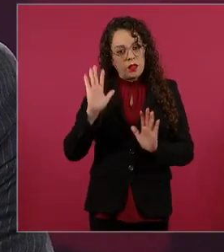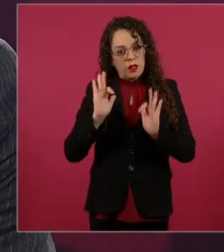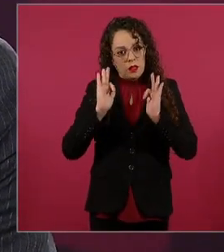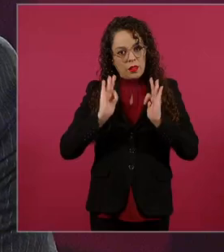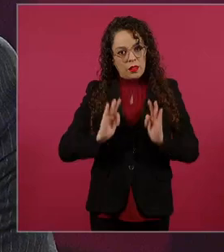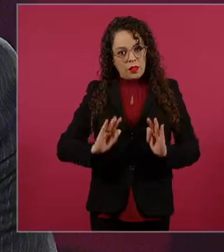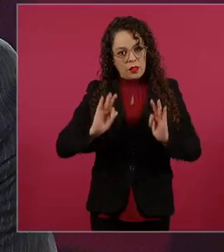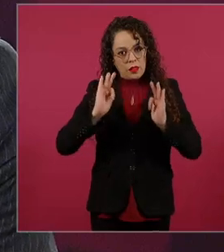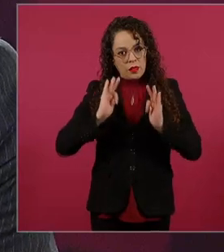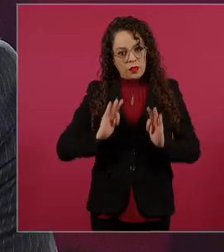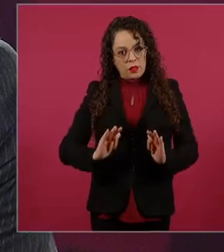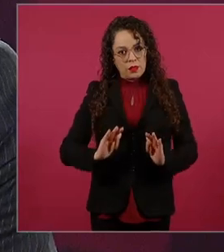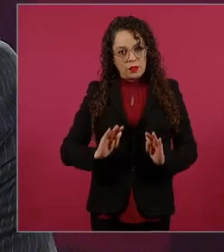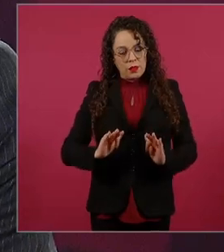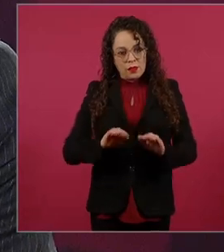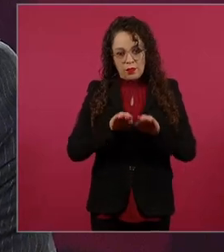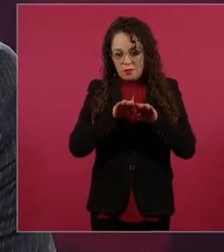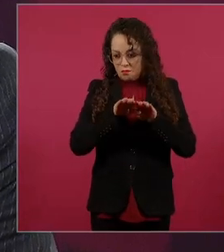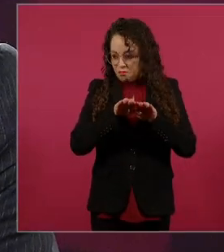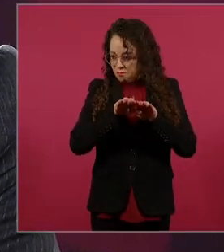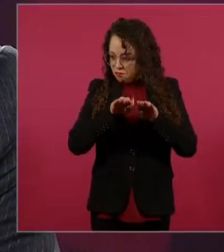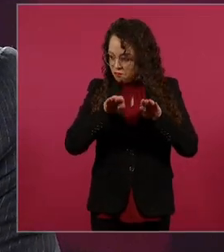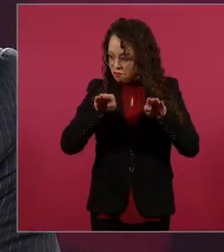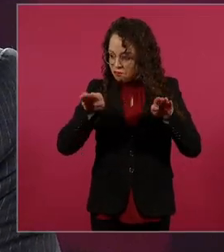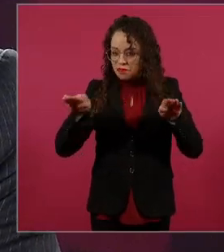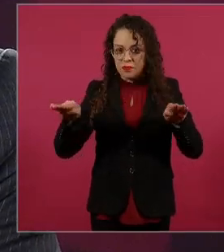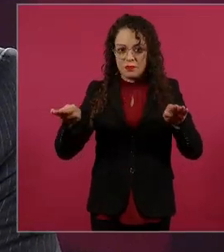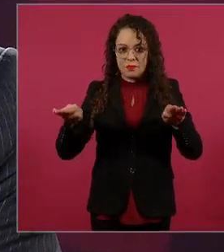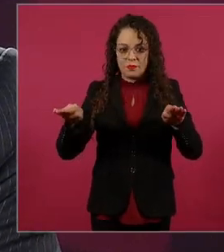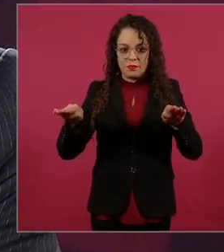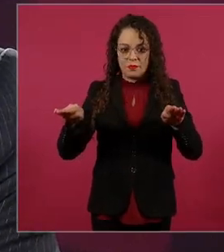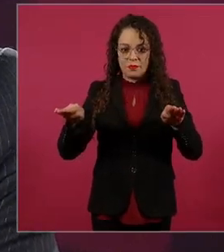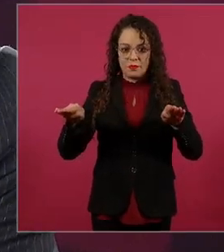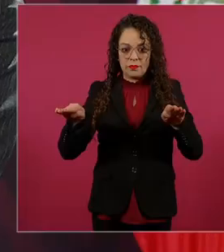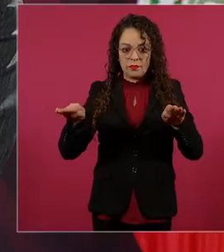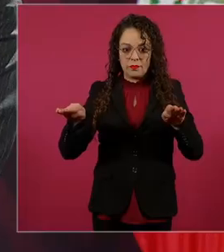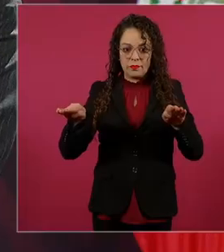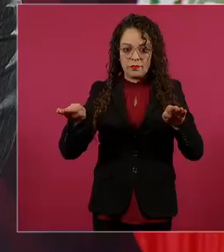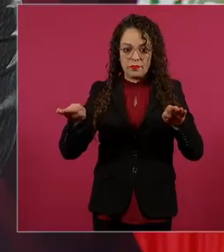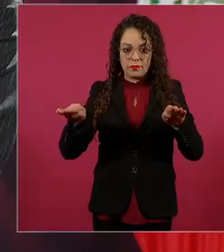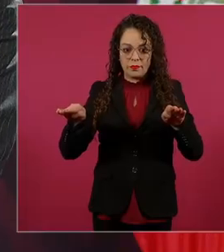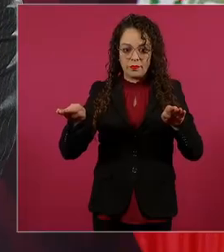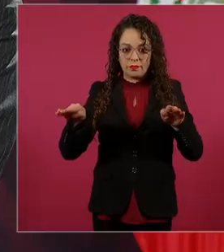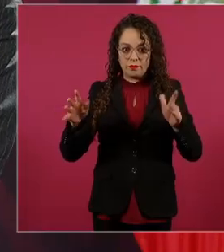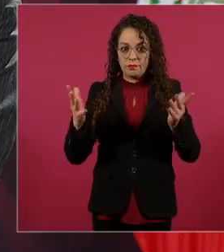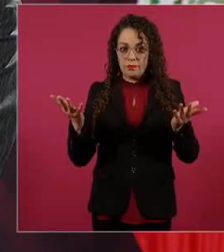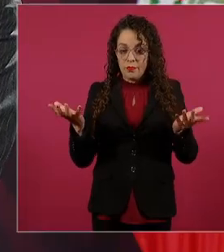y hay que equilibrar pasión con razón